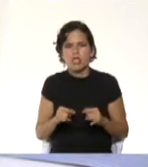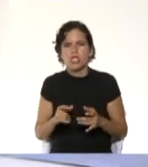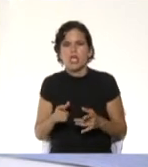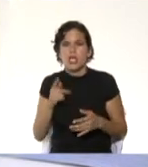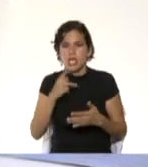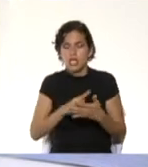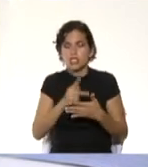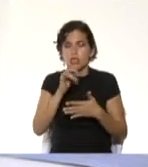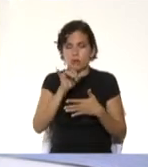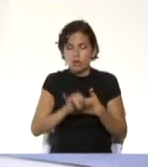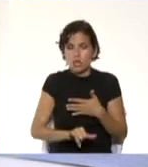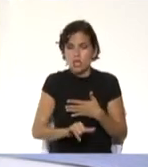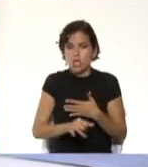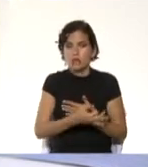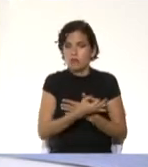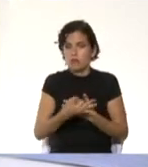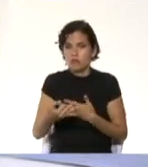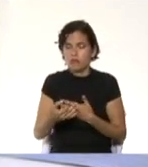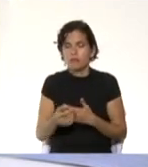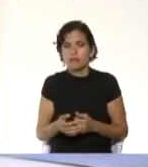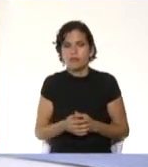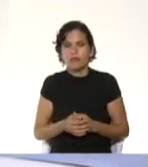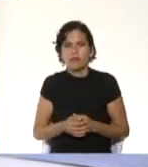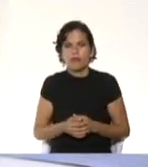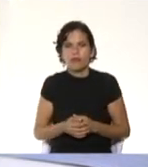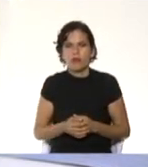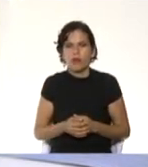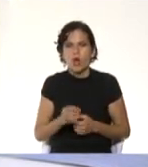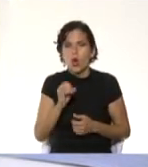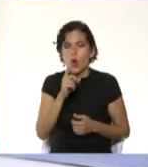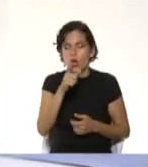que culminar con éxito ese proyecto o